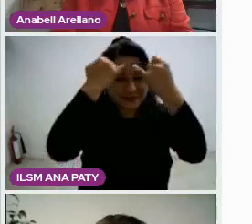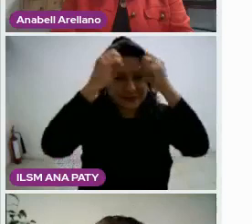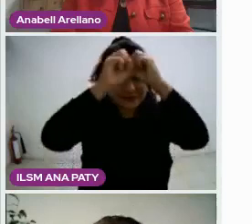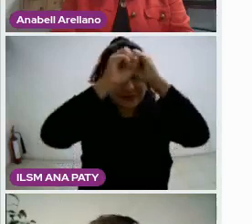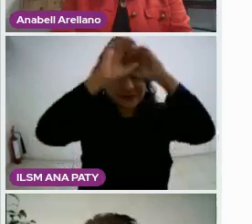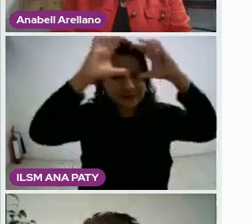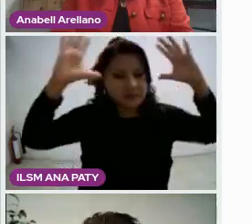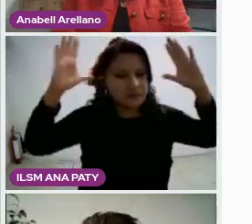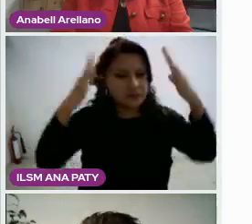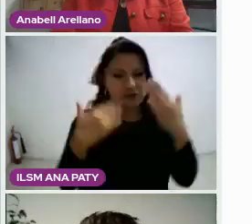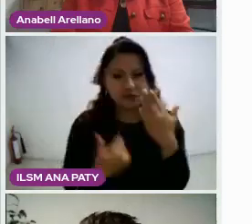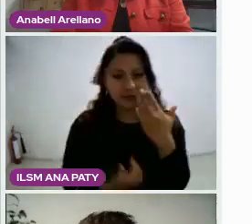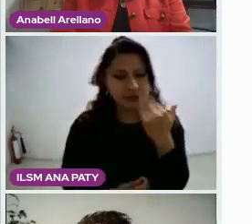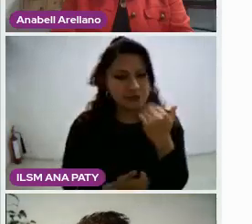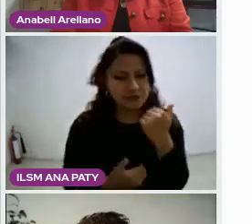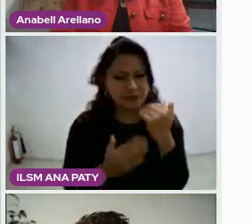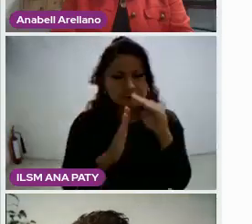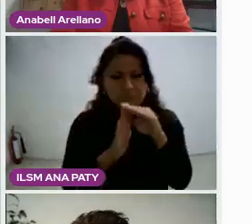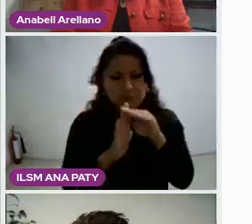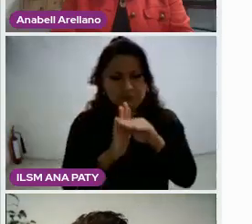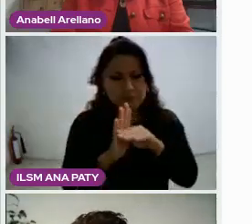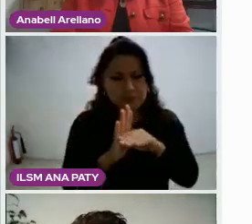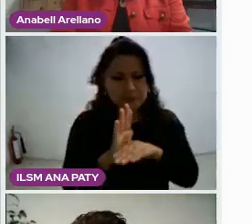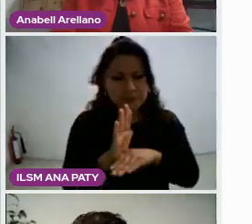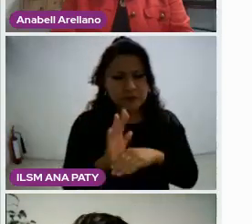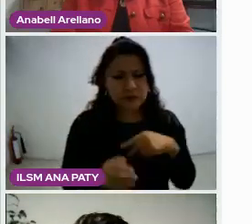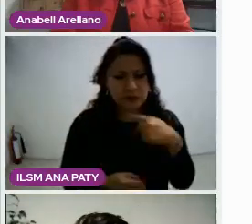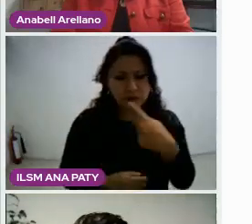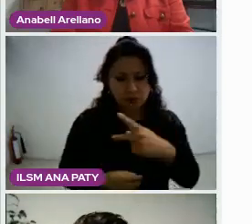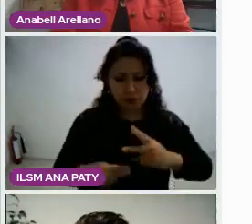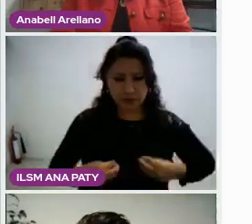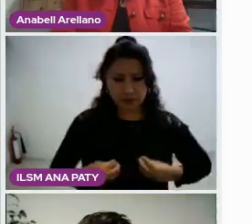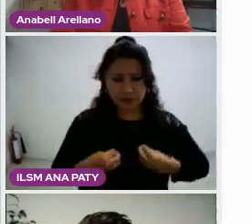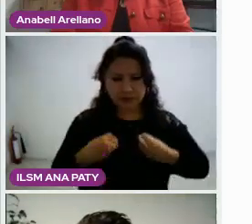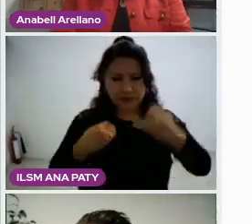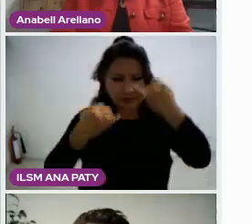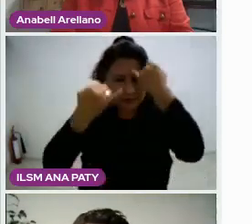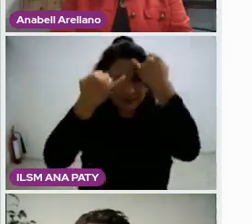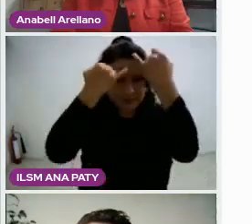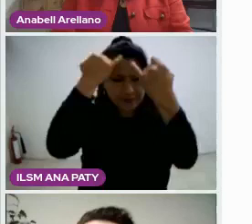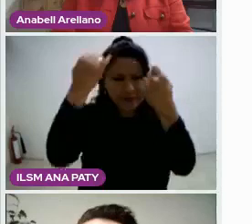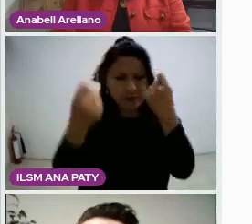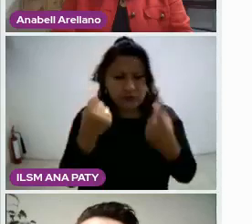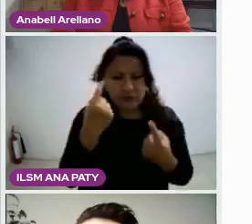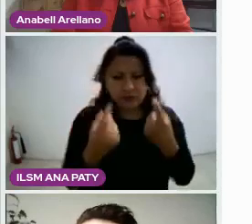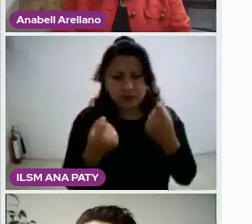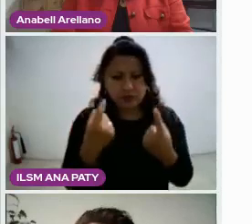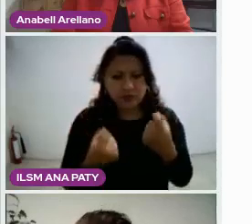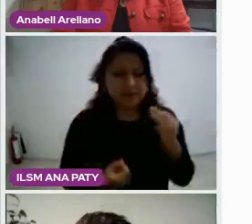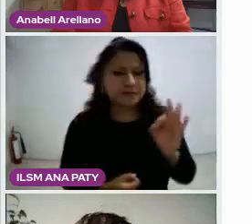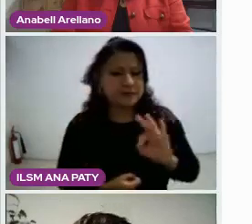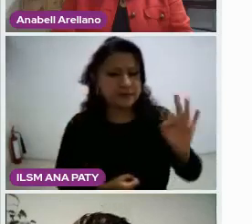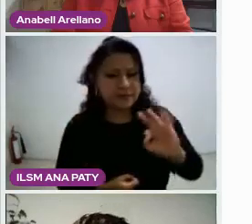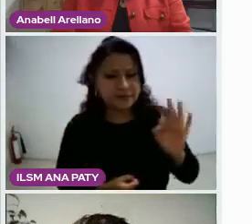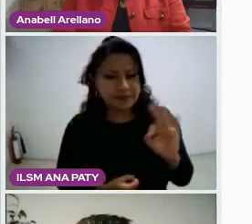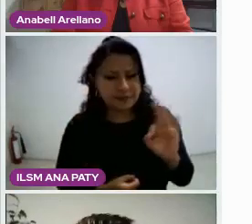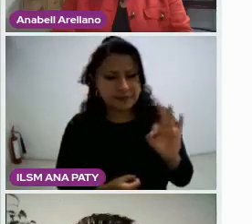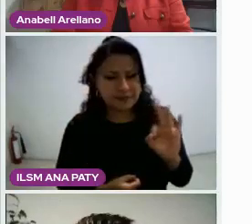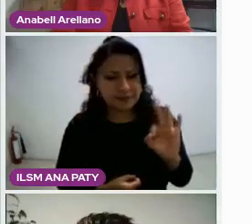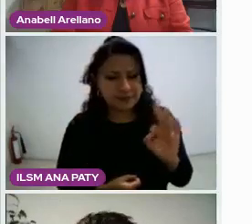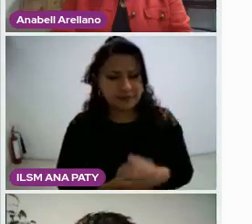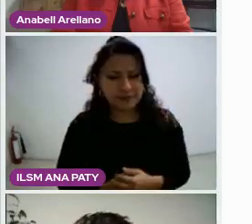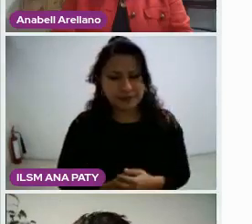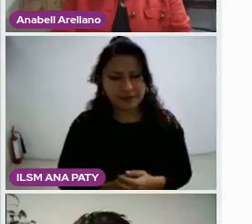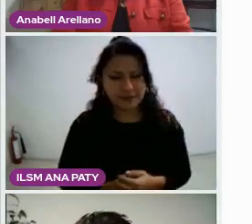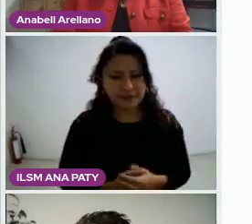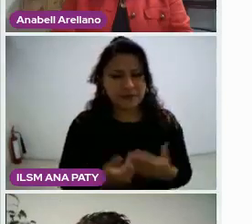y la vida imaginativa. Hay personas que de plano pueden pasar por esta cuestión de afantasía.